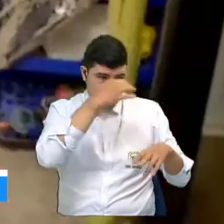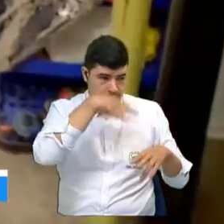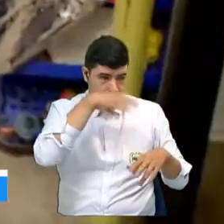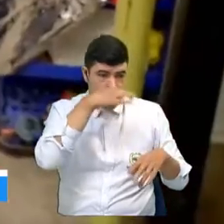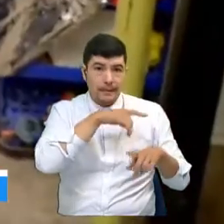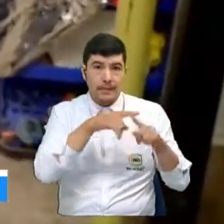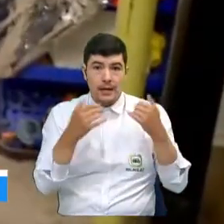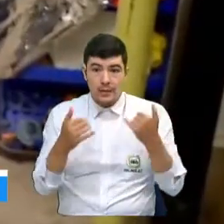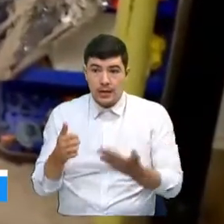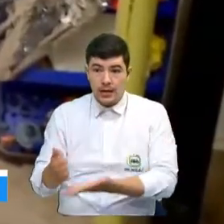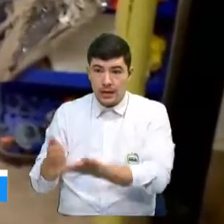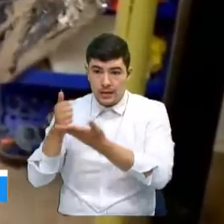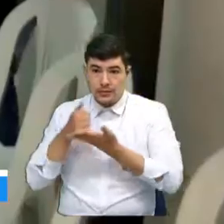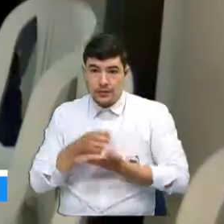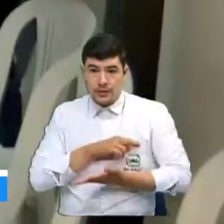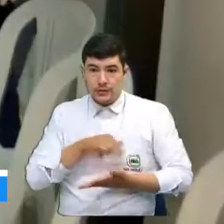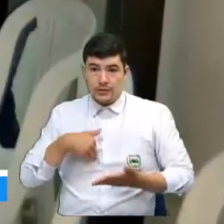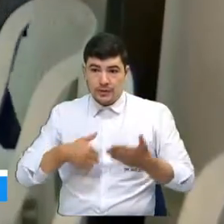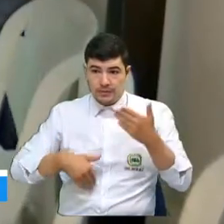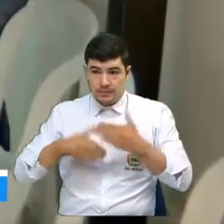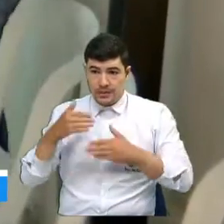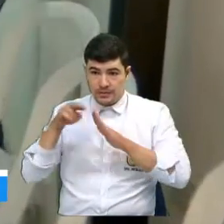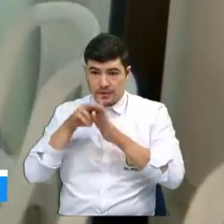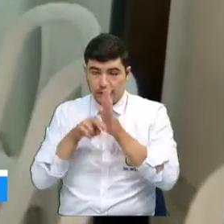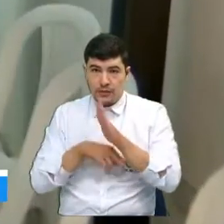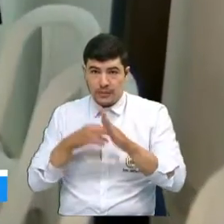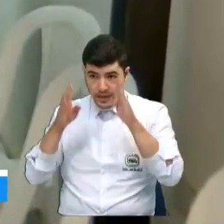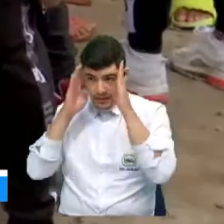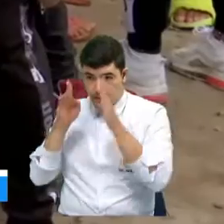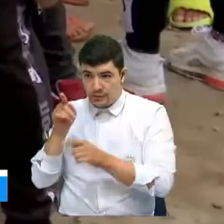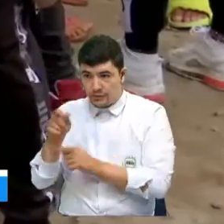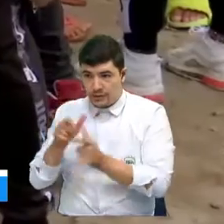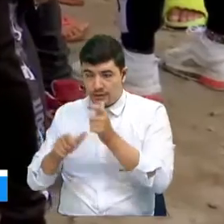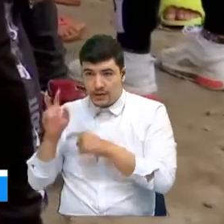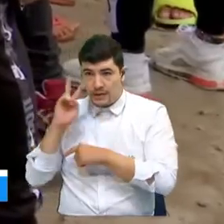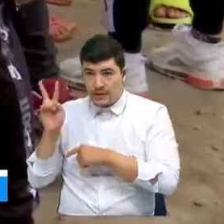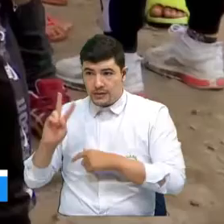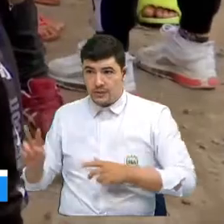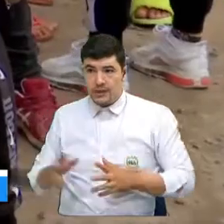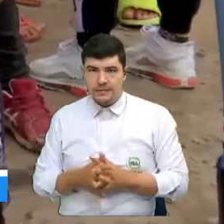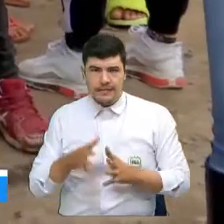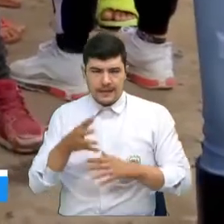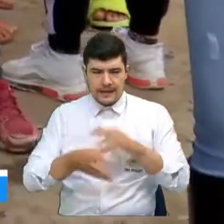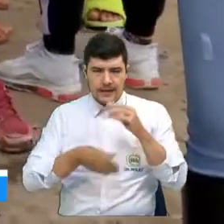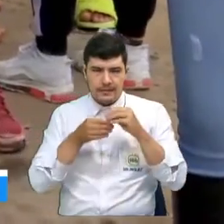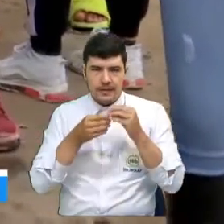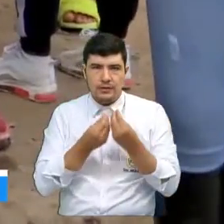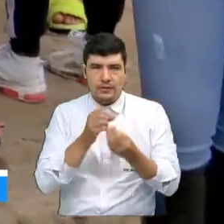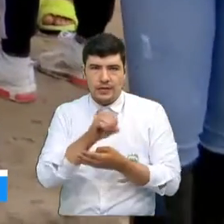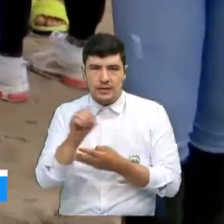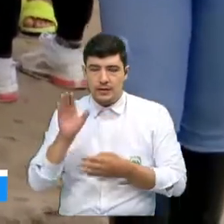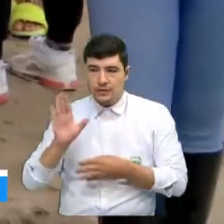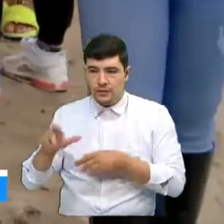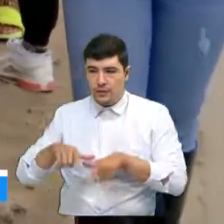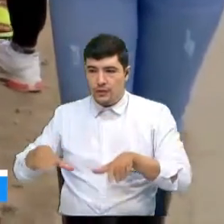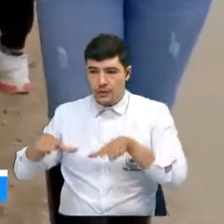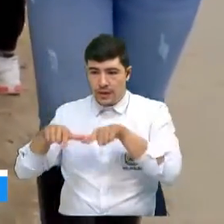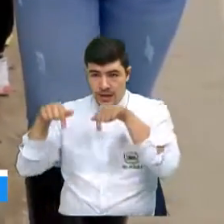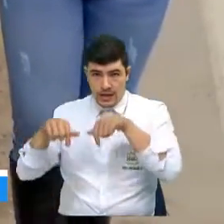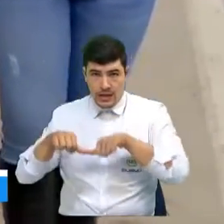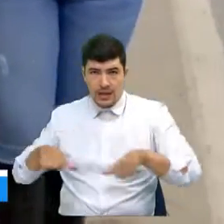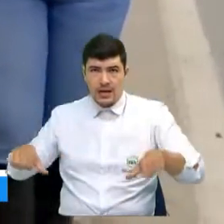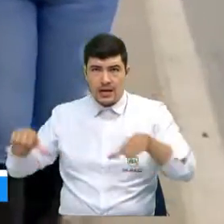a que nosotros activemos un protocolo diferente en la atención a los migrantes. Pues compañeros y televidentes, este punto va a